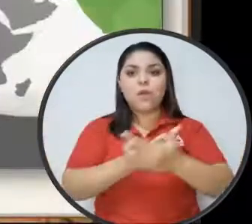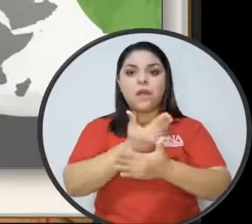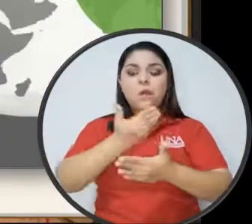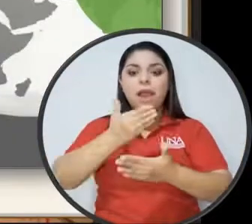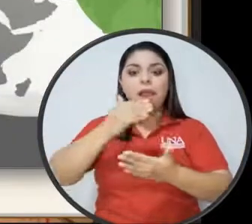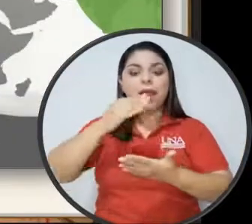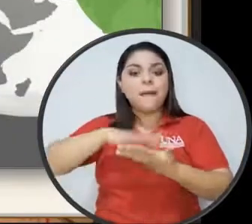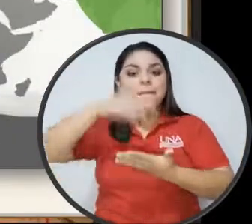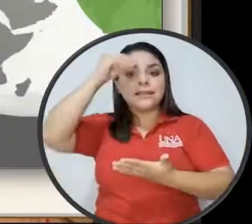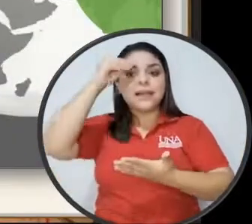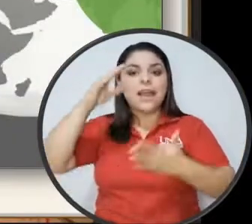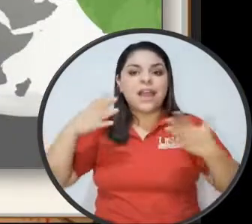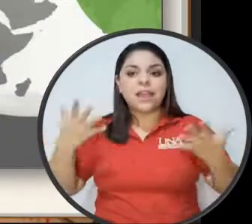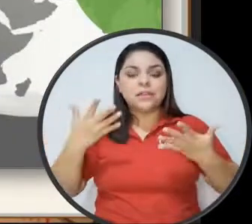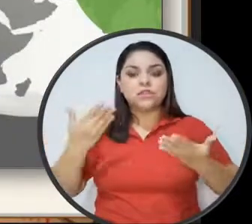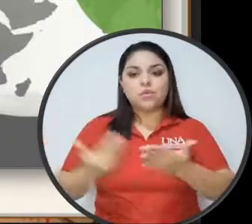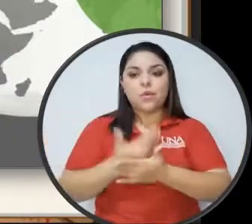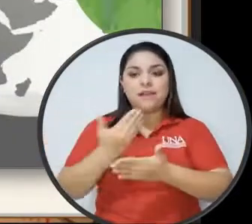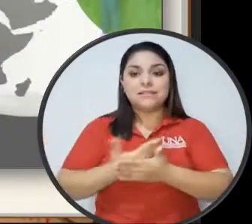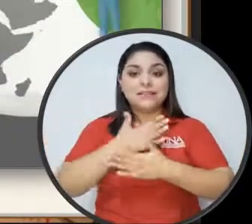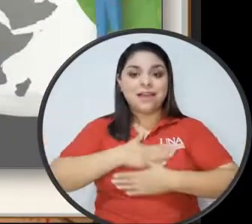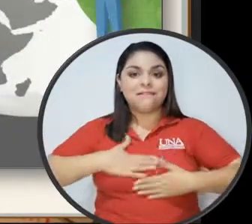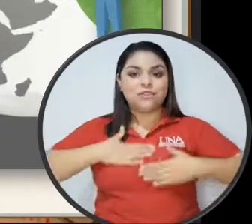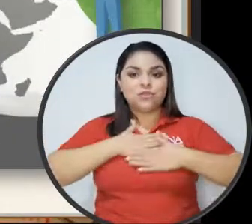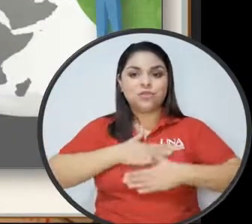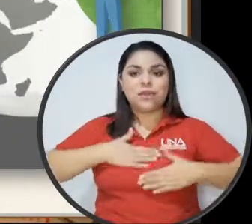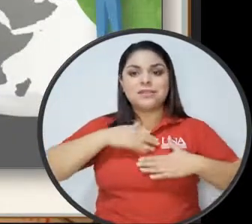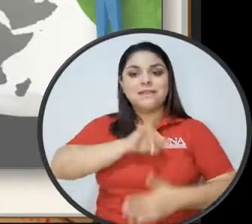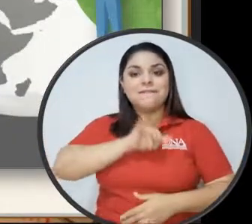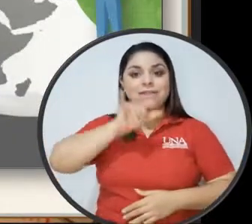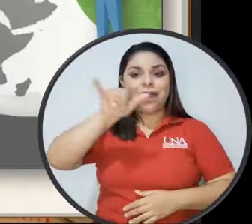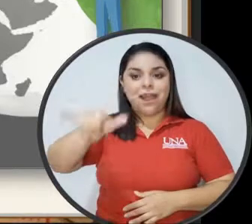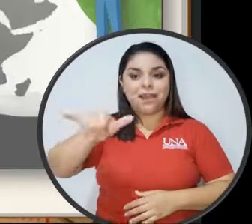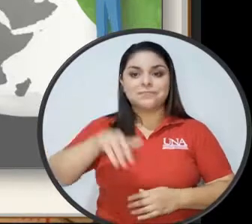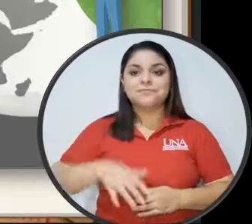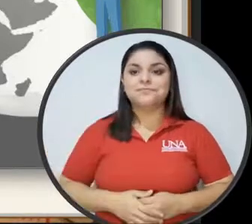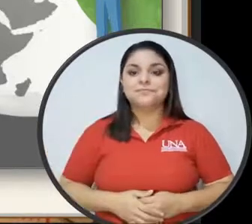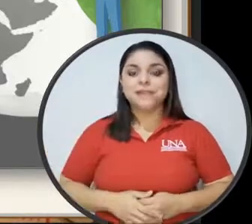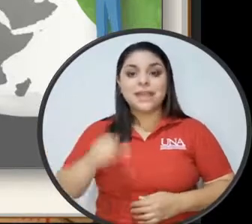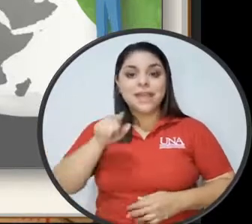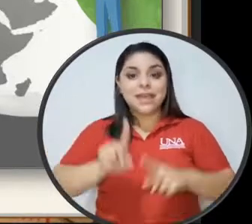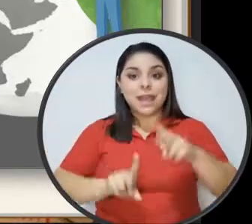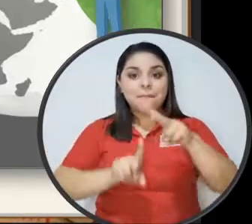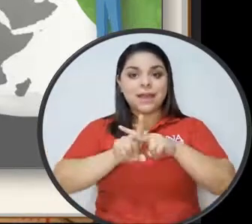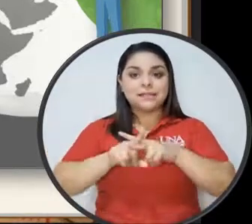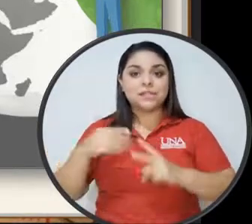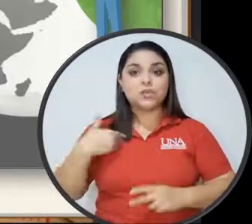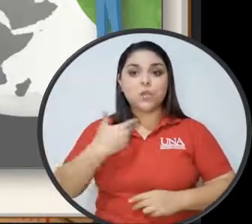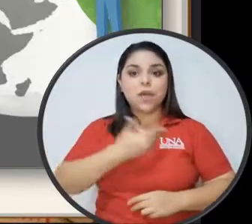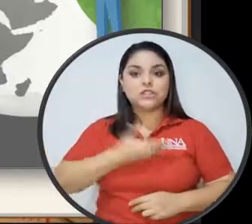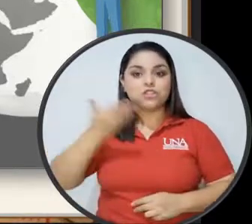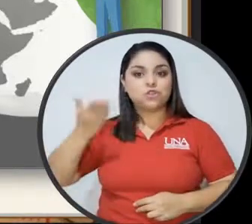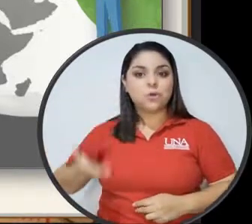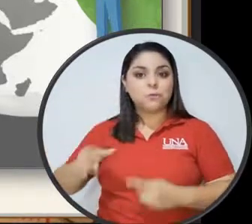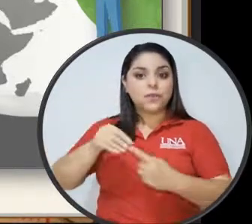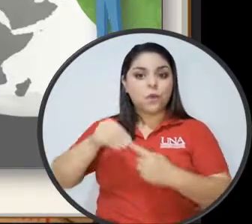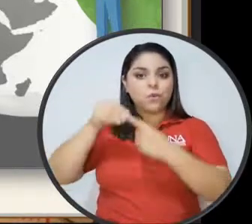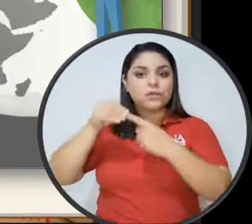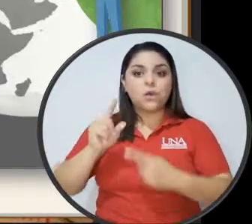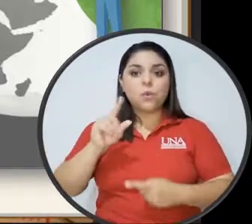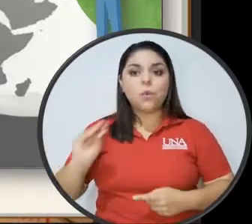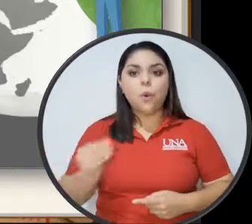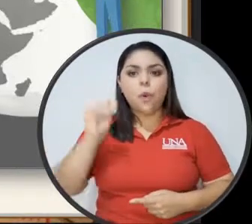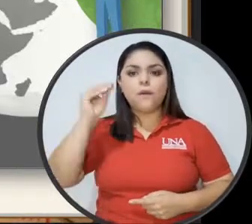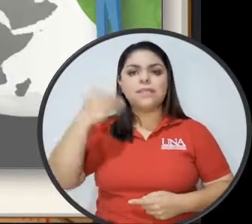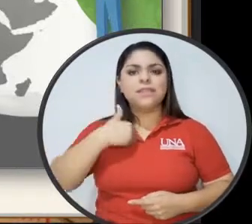nuevas aventuras y viajar. Y justo ahí es cuando aparece nuestro protagonista, un joven